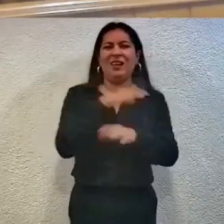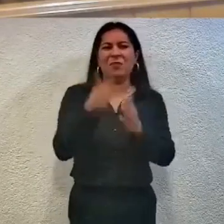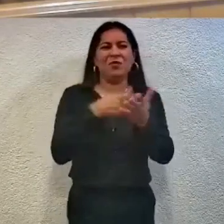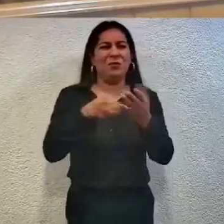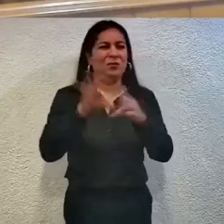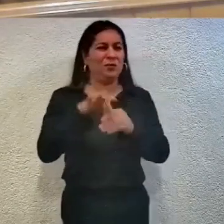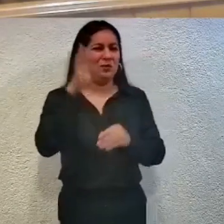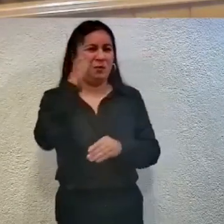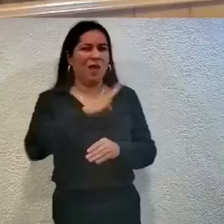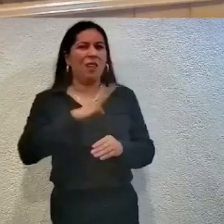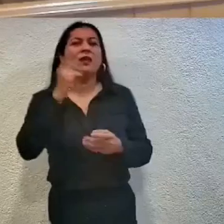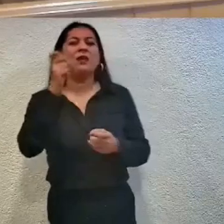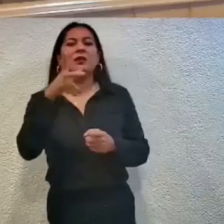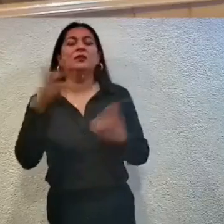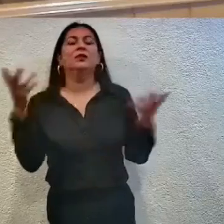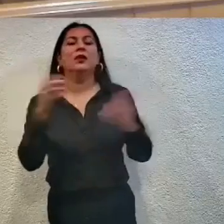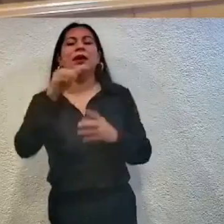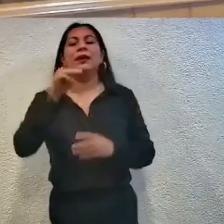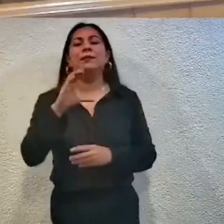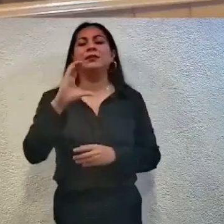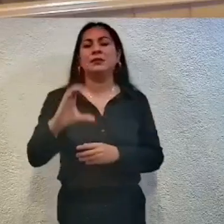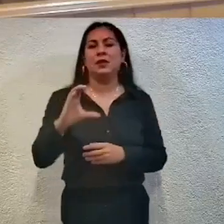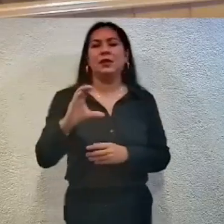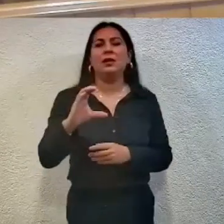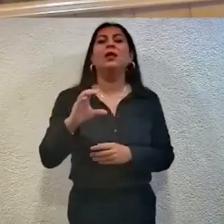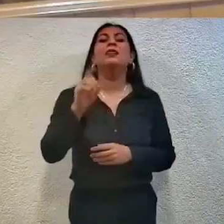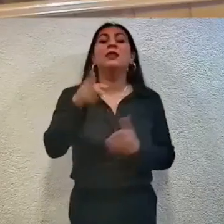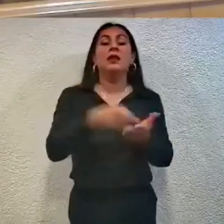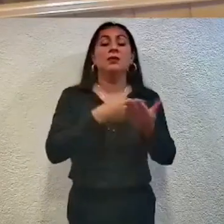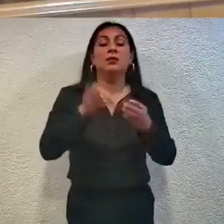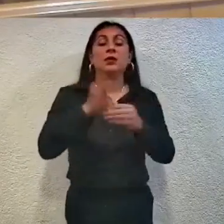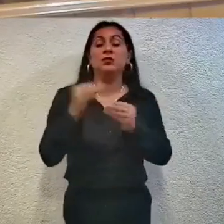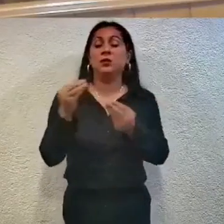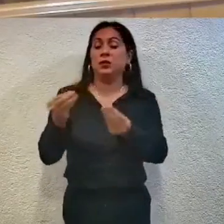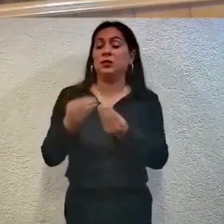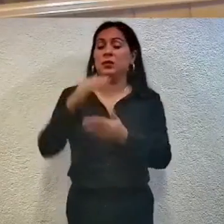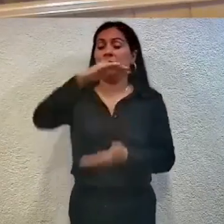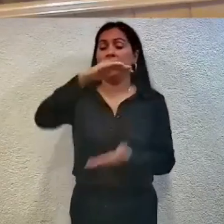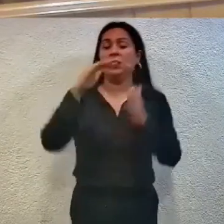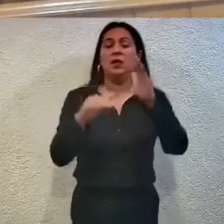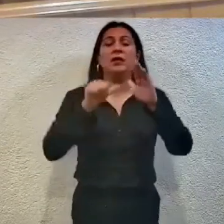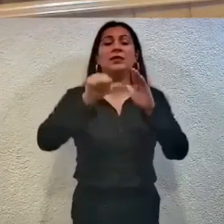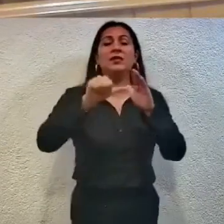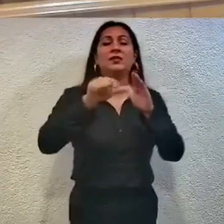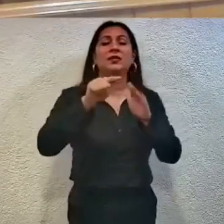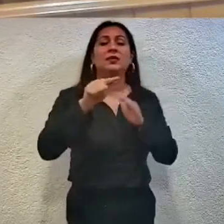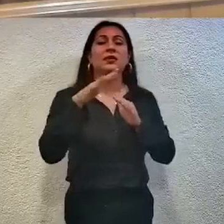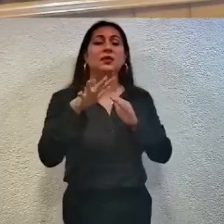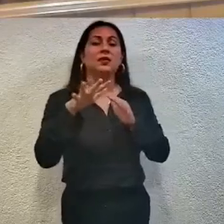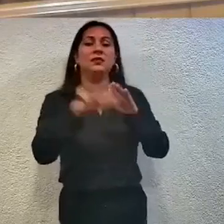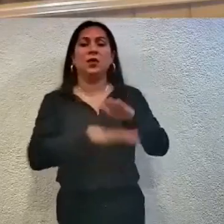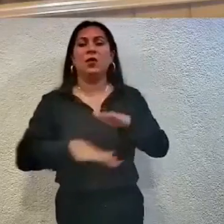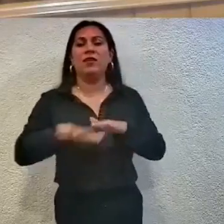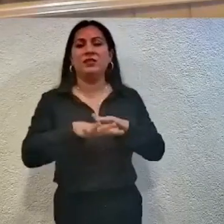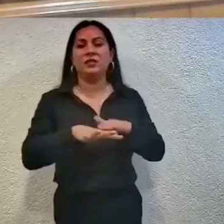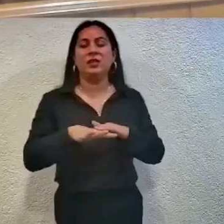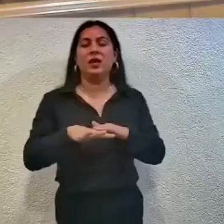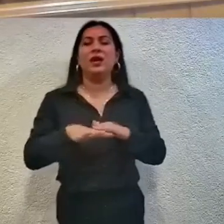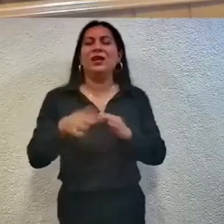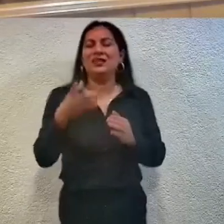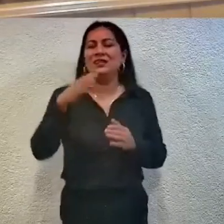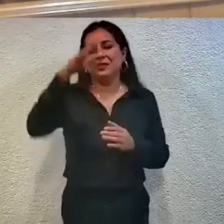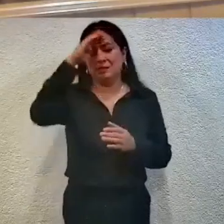asentados, realizada por Movimiento Ciudadano, de la votación obtenida en la casilla 1675 básica, esta se